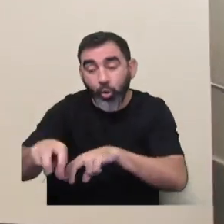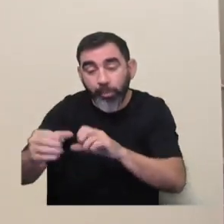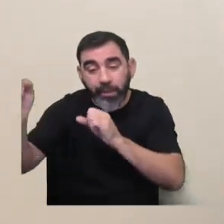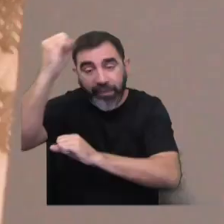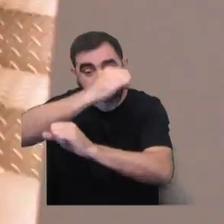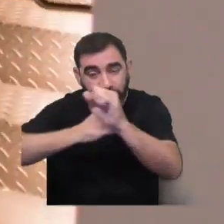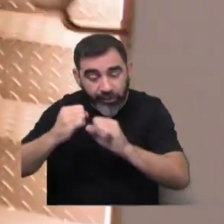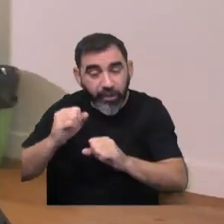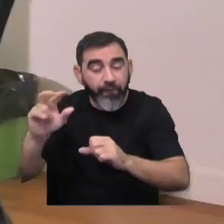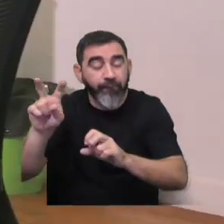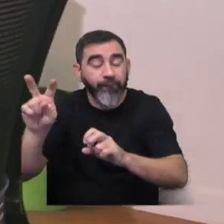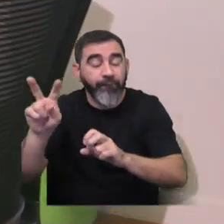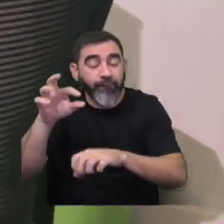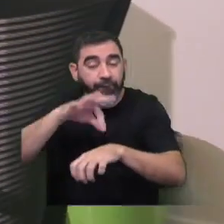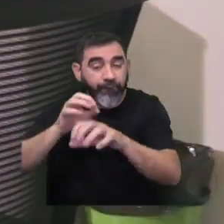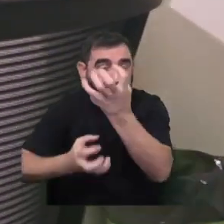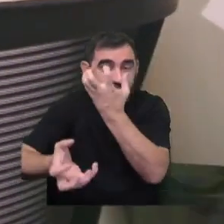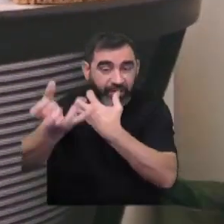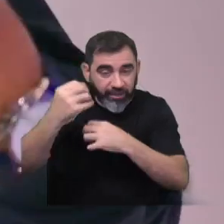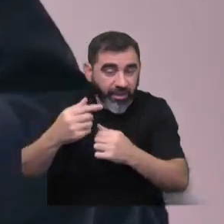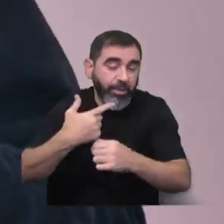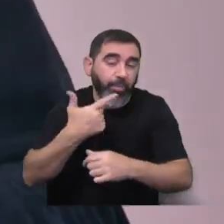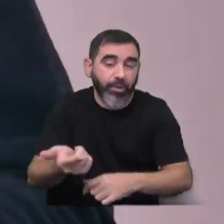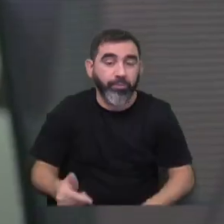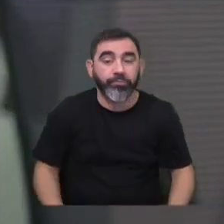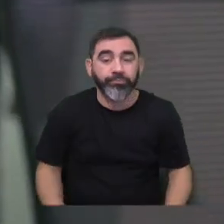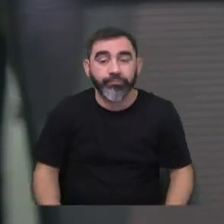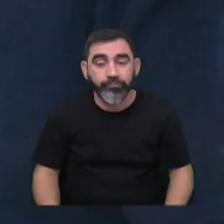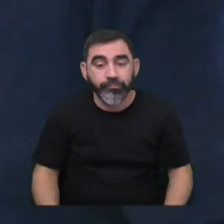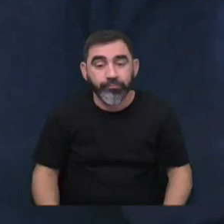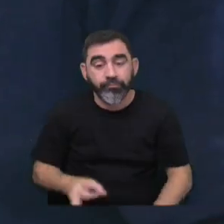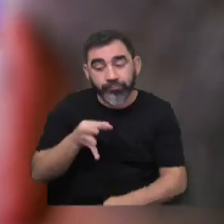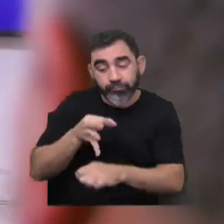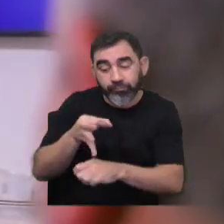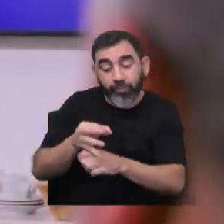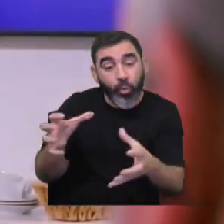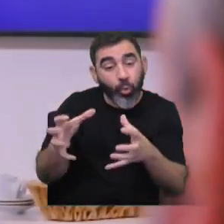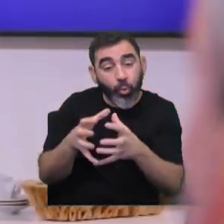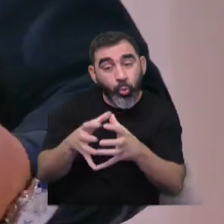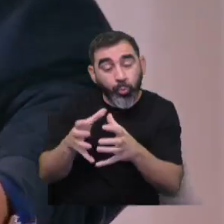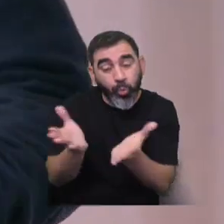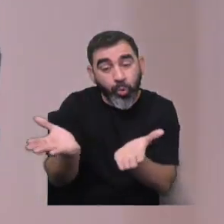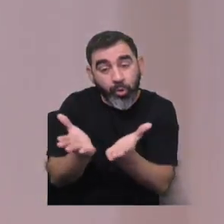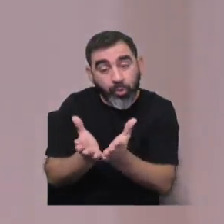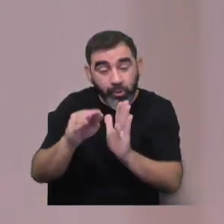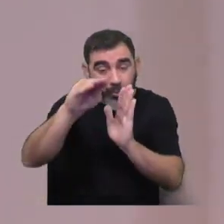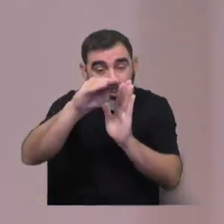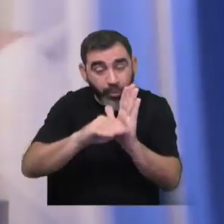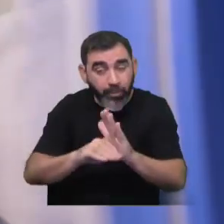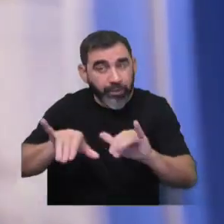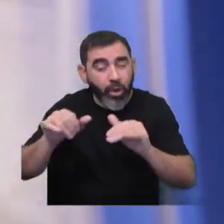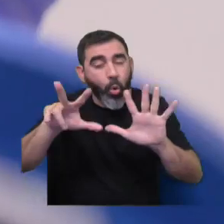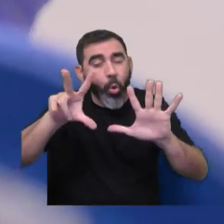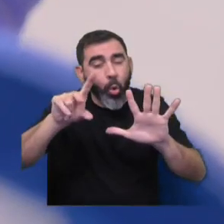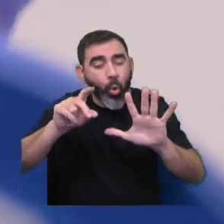ingeniería, con veterinaria, entre otras instituciones. De forma que estamos formando un colectivo que en el caso del programa ya son más de